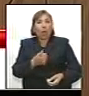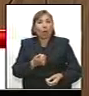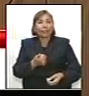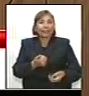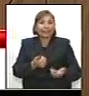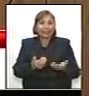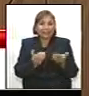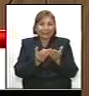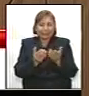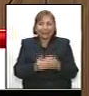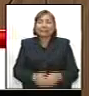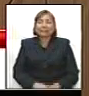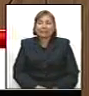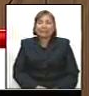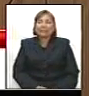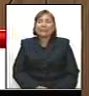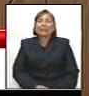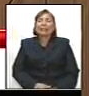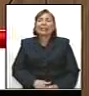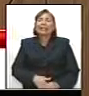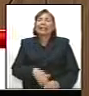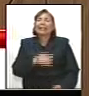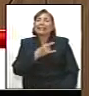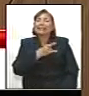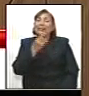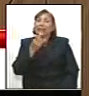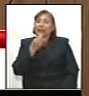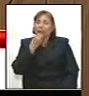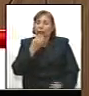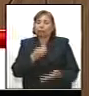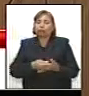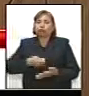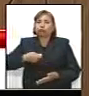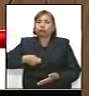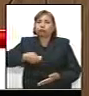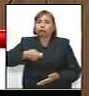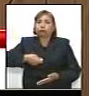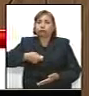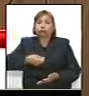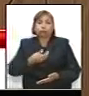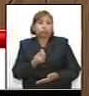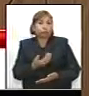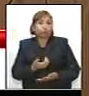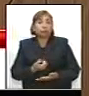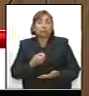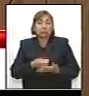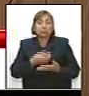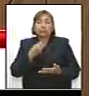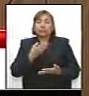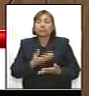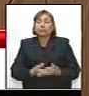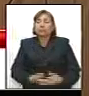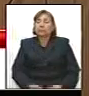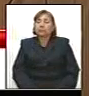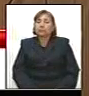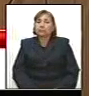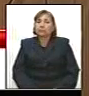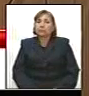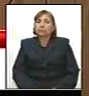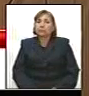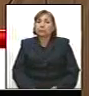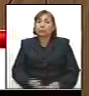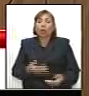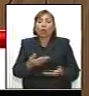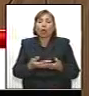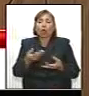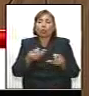rentas de la Universidad Nacional Intercultural de Quillabamba. Son rentas de la Universidad Nacional Intercultural de Quillabamba las siguientes: A, los recursos